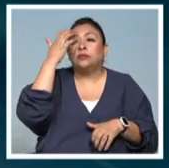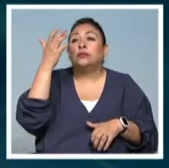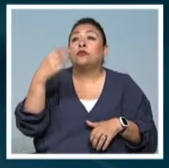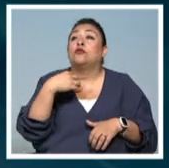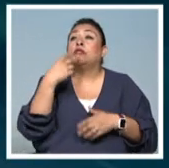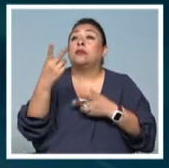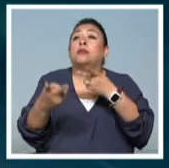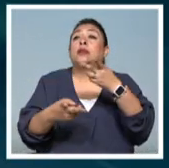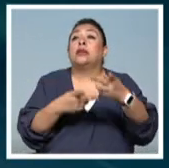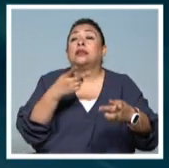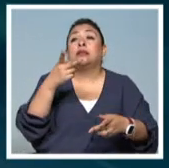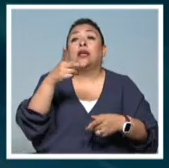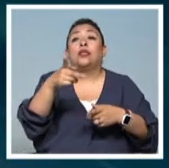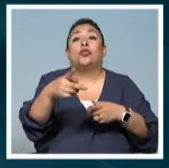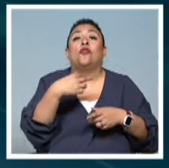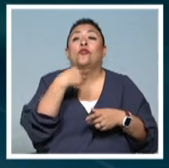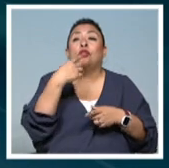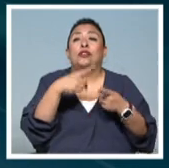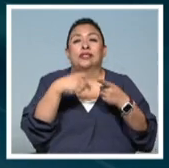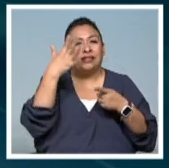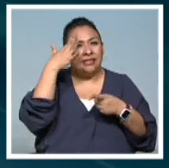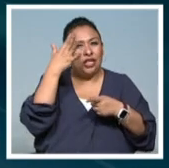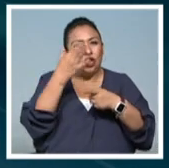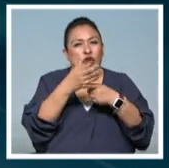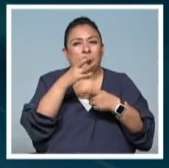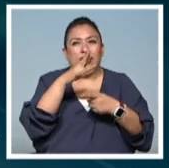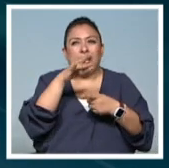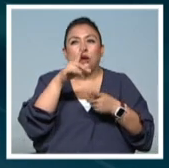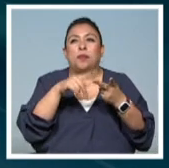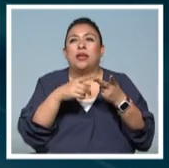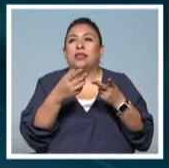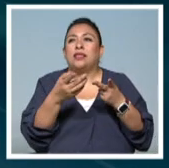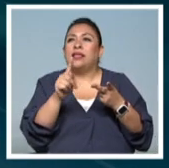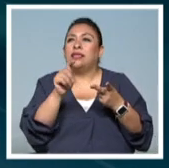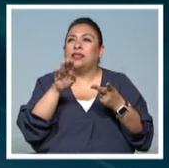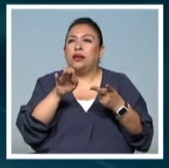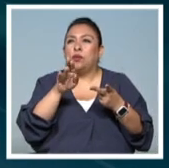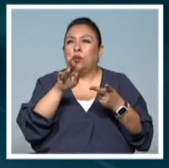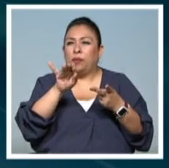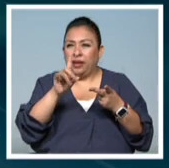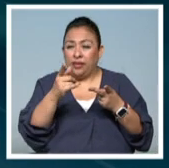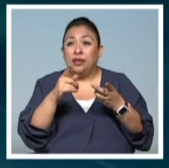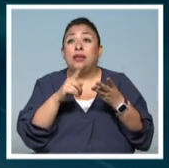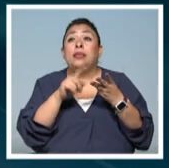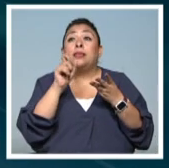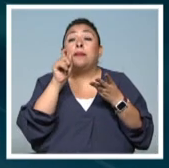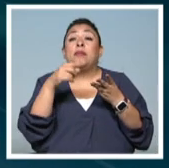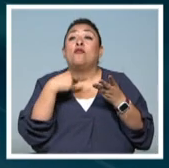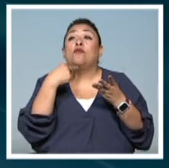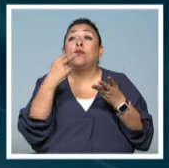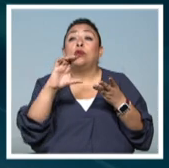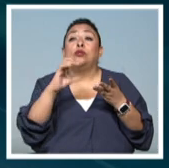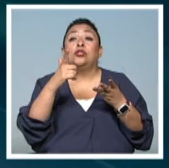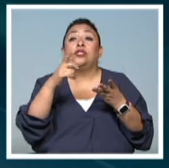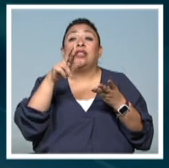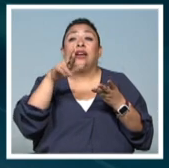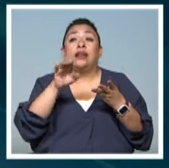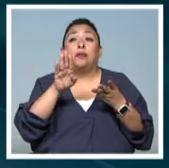su voz en series como Señorita Cometa y en La Tribu de Brady. También por ser la voz de Charlie